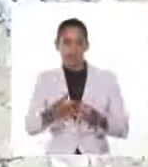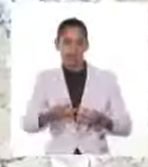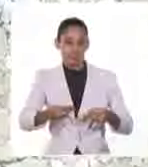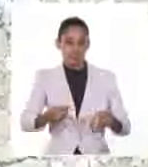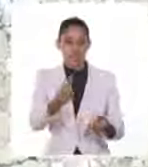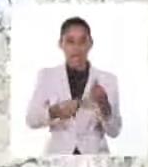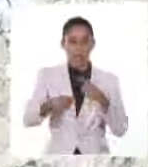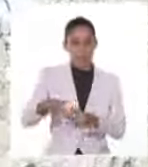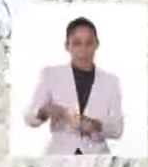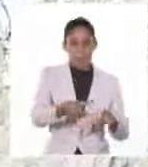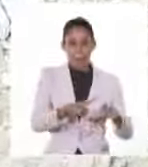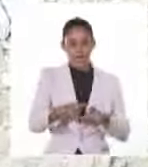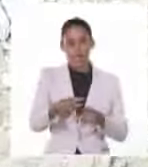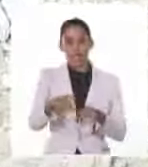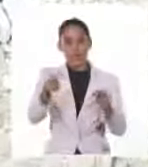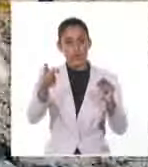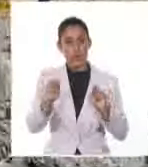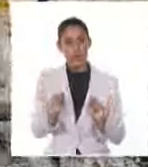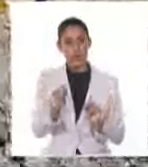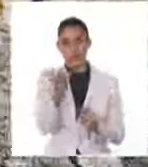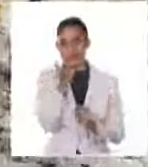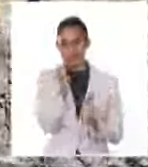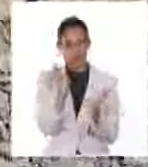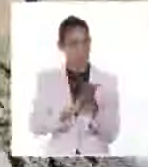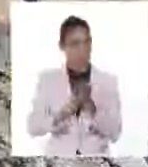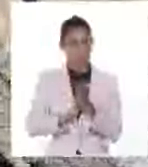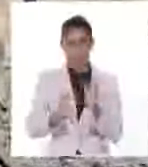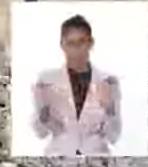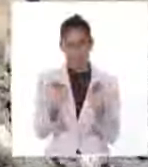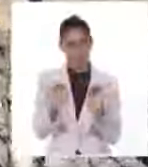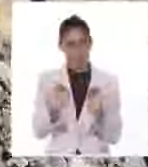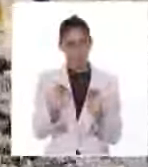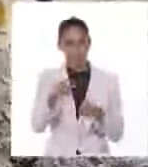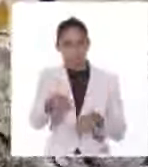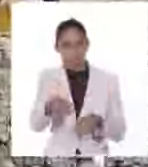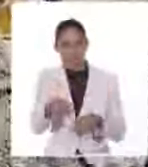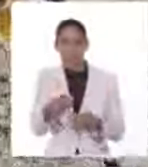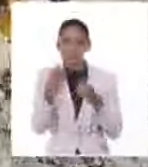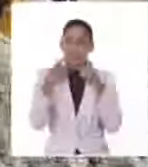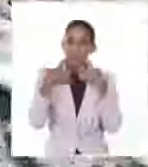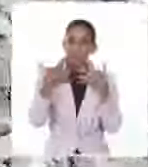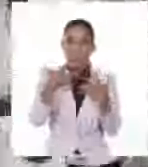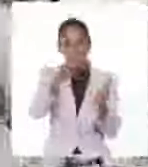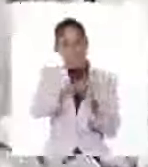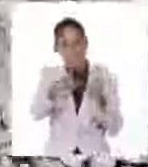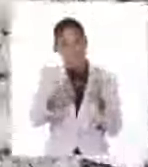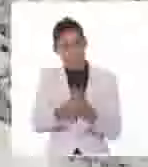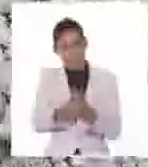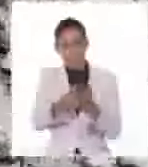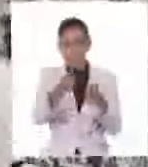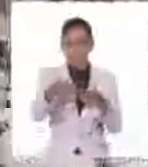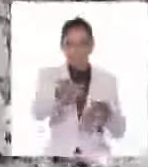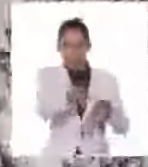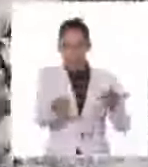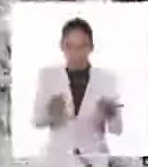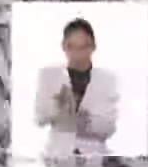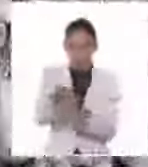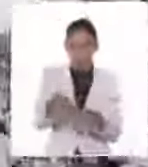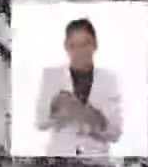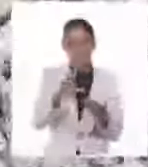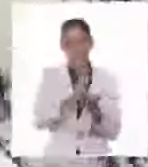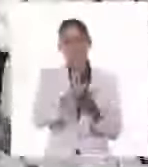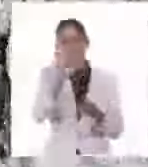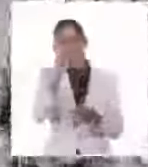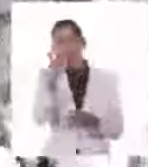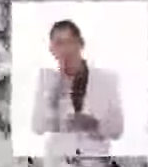sin afectar nada del trasvase. En estudio se encuentra el proyecto del resto de los parques: Miramar en Moa, Potrerillo